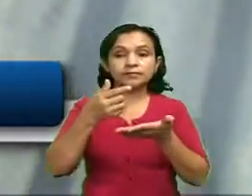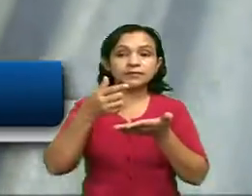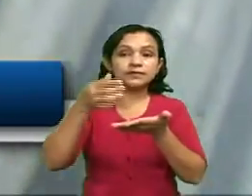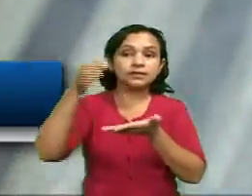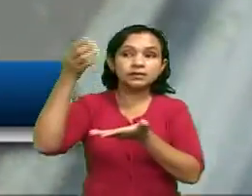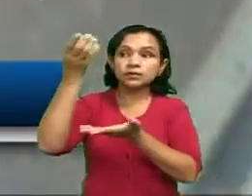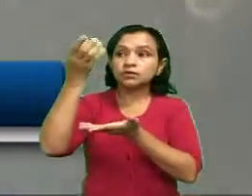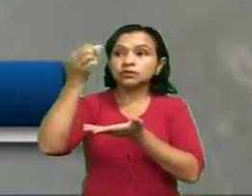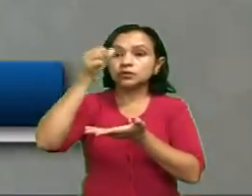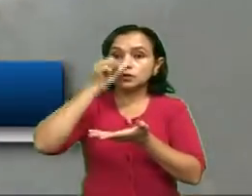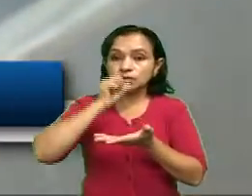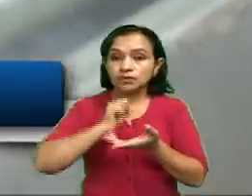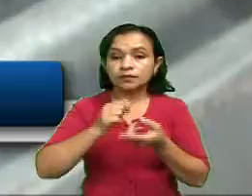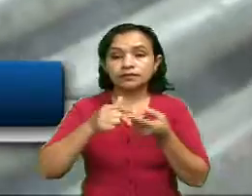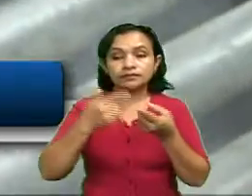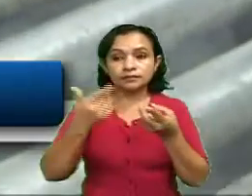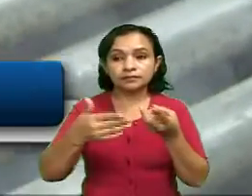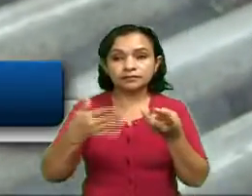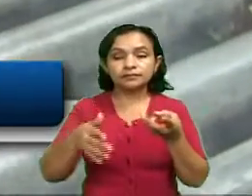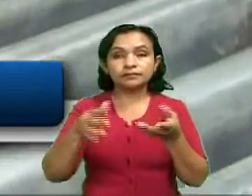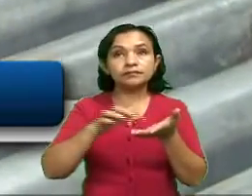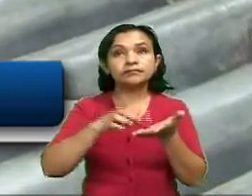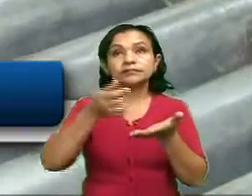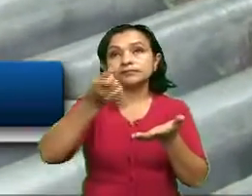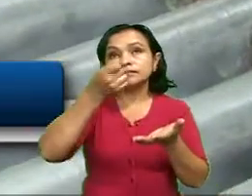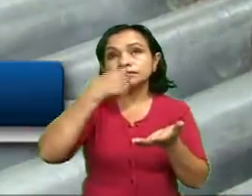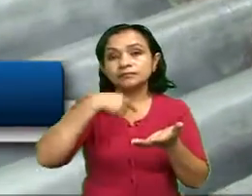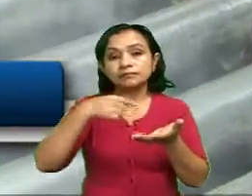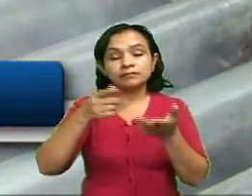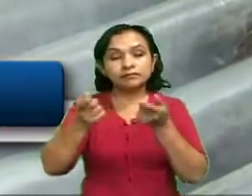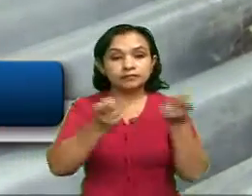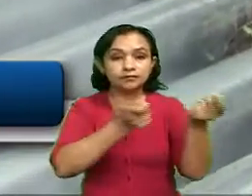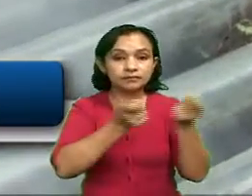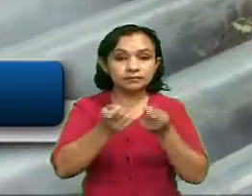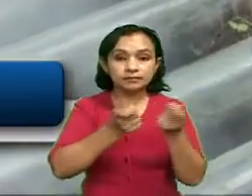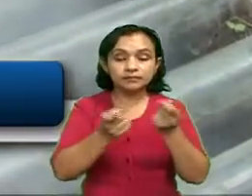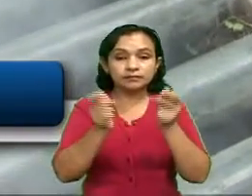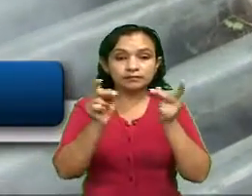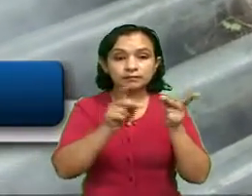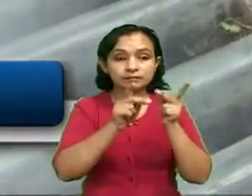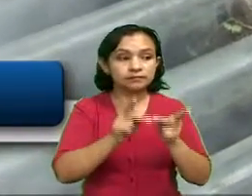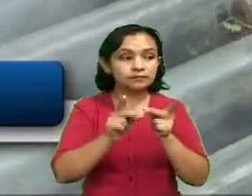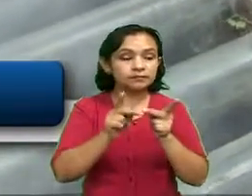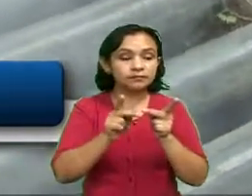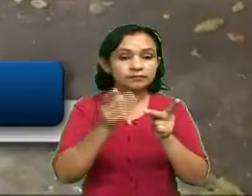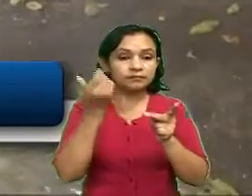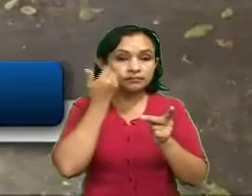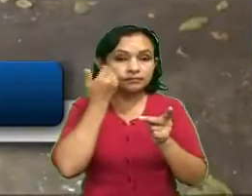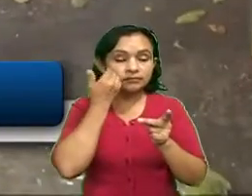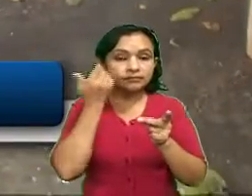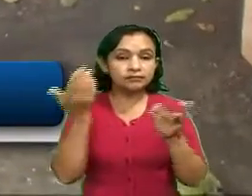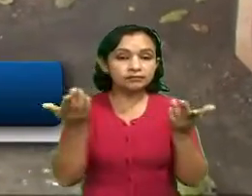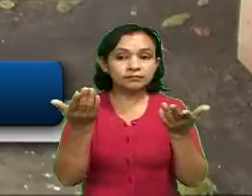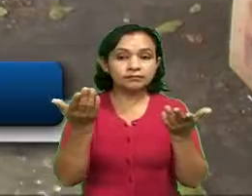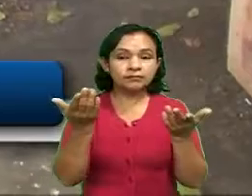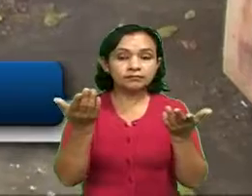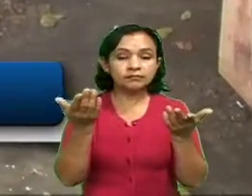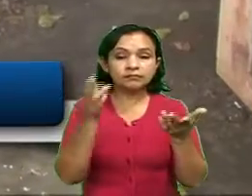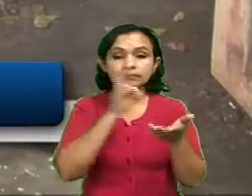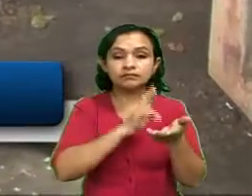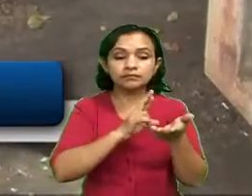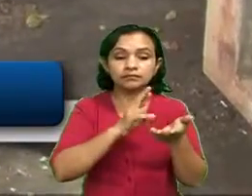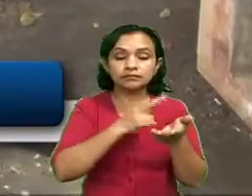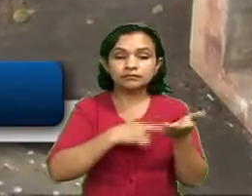se le está dando su acetaminofén, se le está controlando para ver que las plaquetas no disminuyan y no se suban los glóbulos